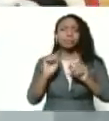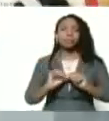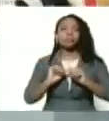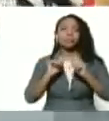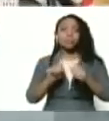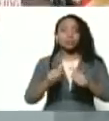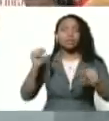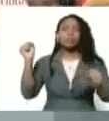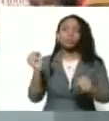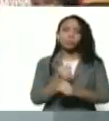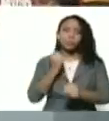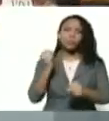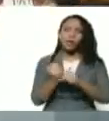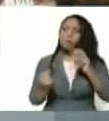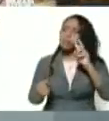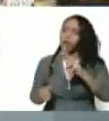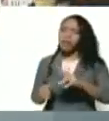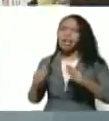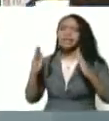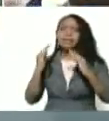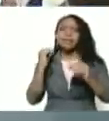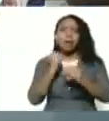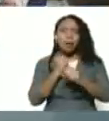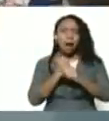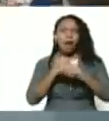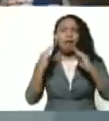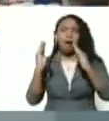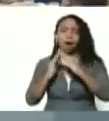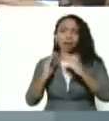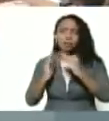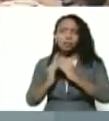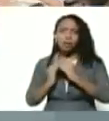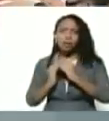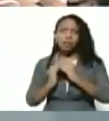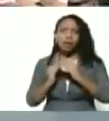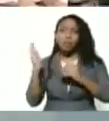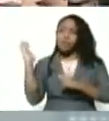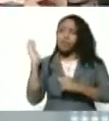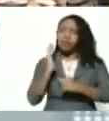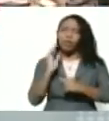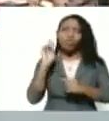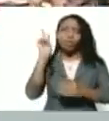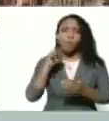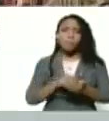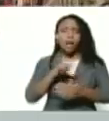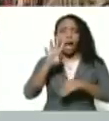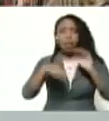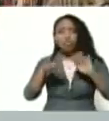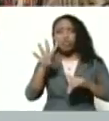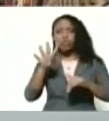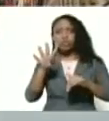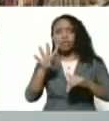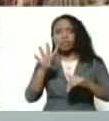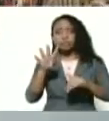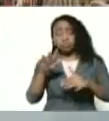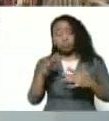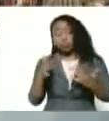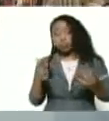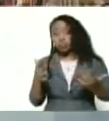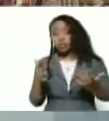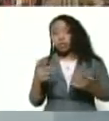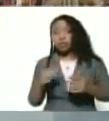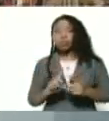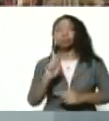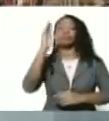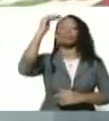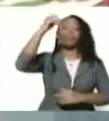empezamos a trabajar, yo dije, vamos a trabajar en los hogares. Y hemos venido desde el 2014, bueno, sube,